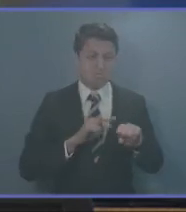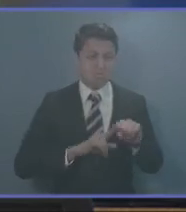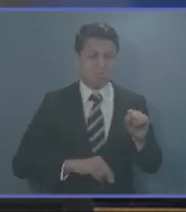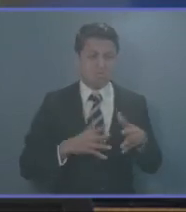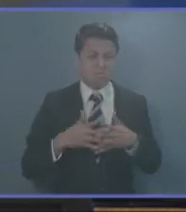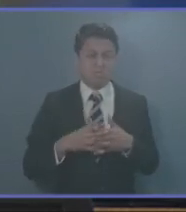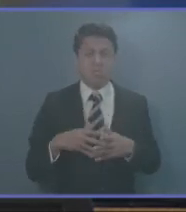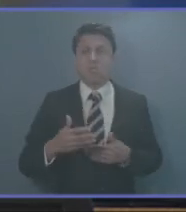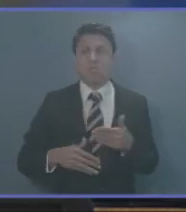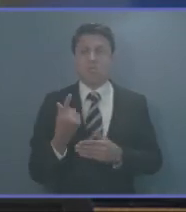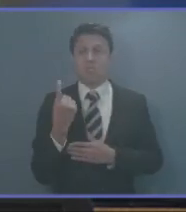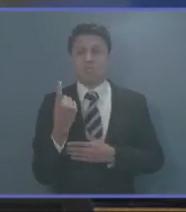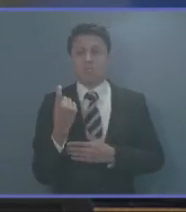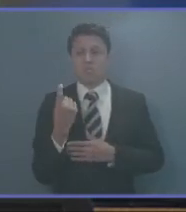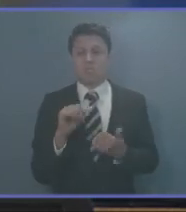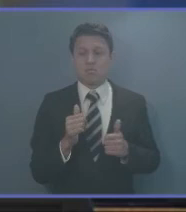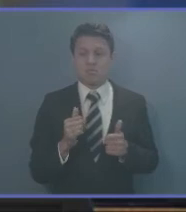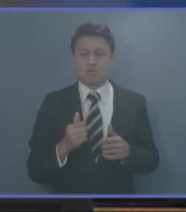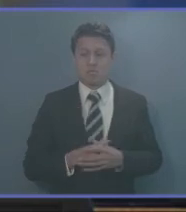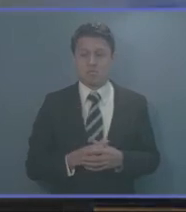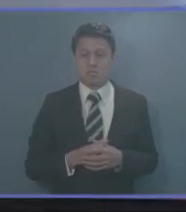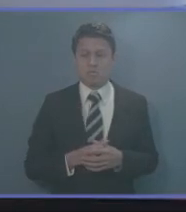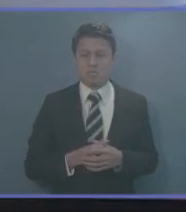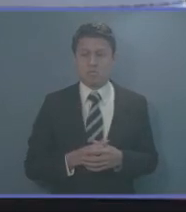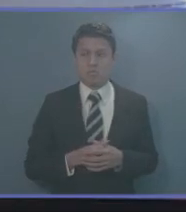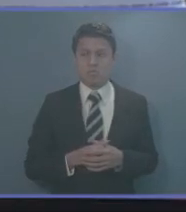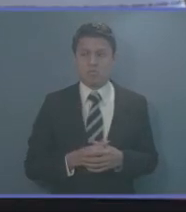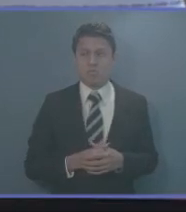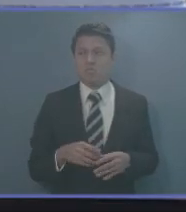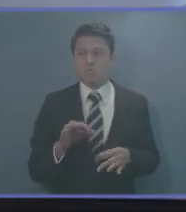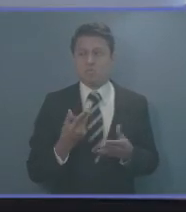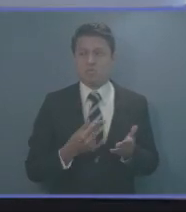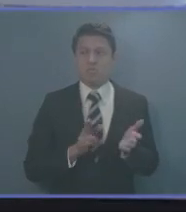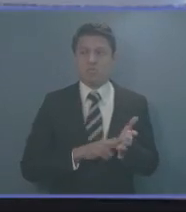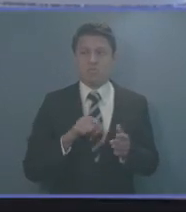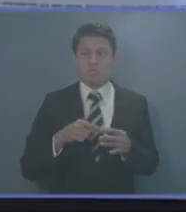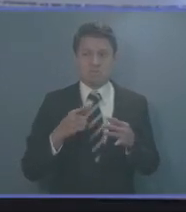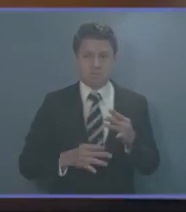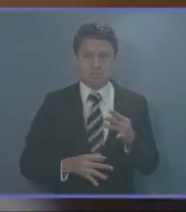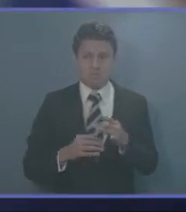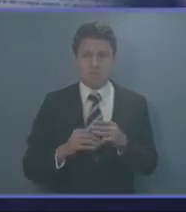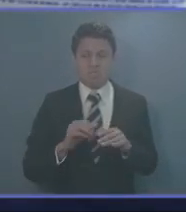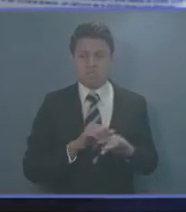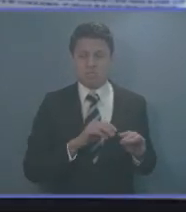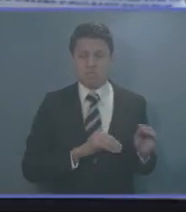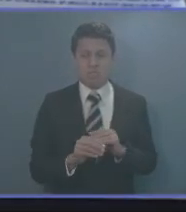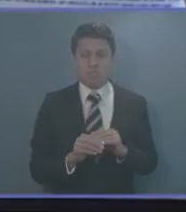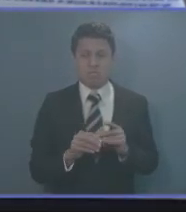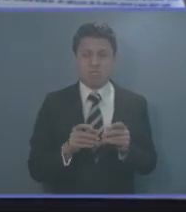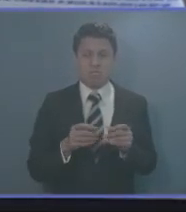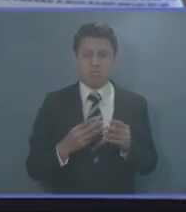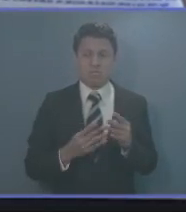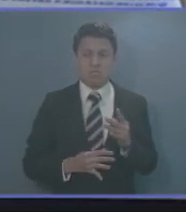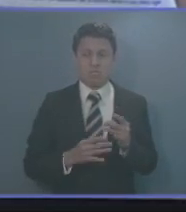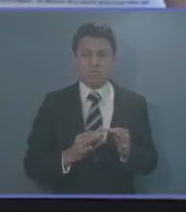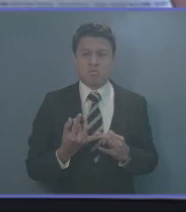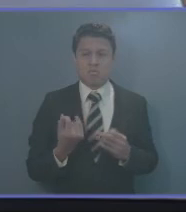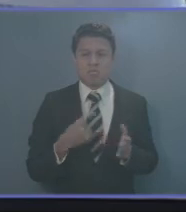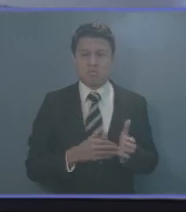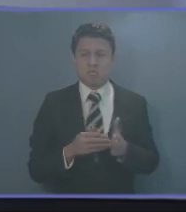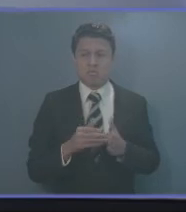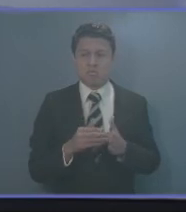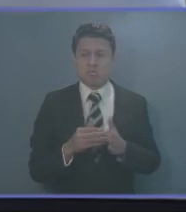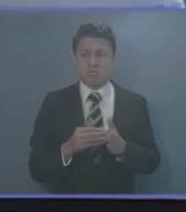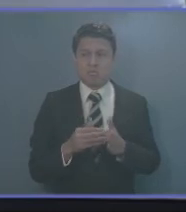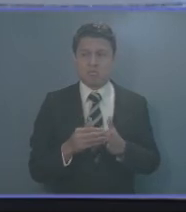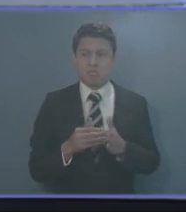Procedimientos pendientes. Artículo 56. Las normas tributarias contenidas en la presente ley regirán a partir de su entrada en